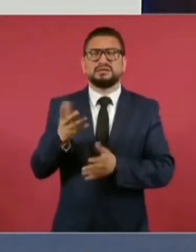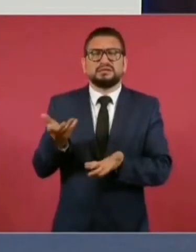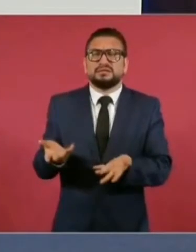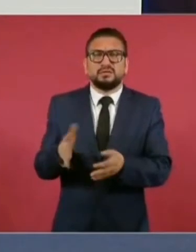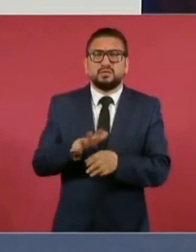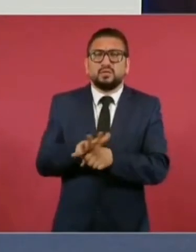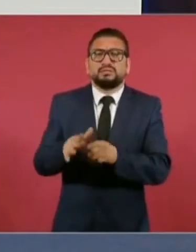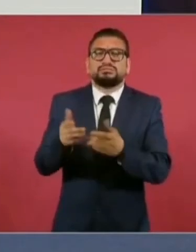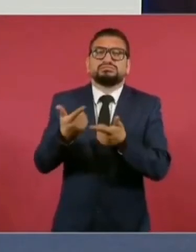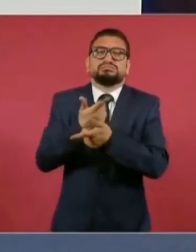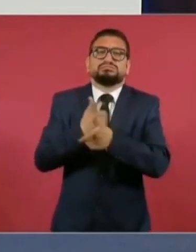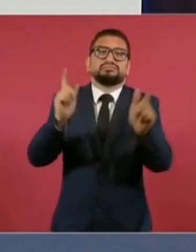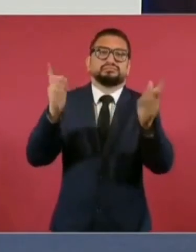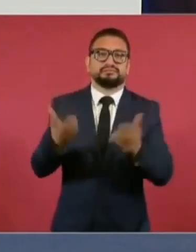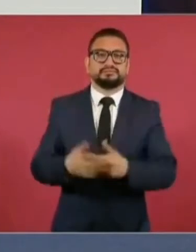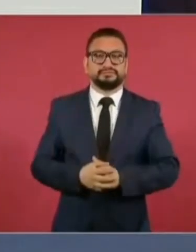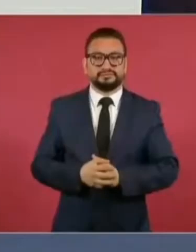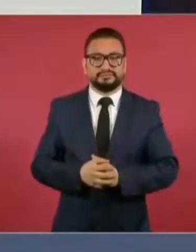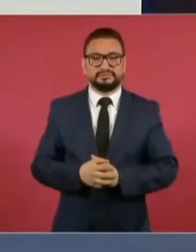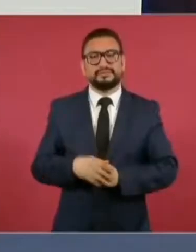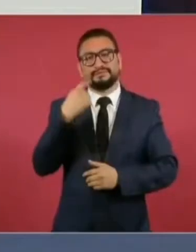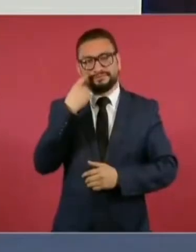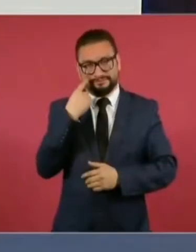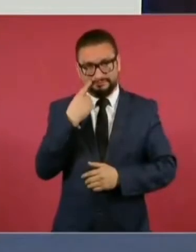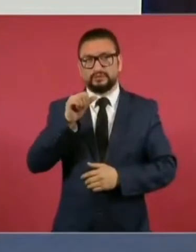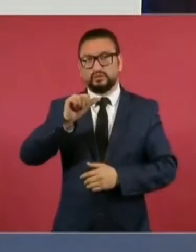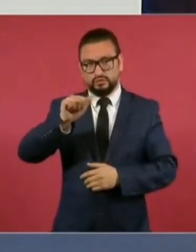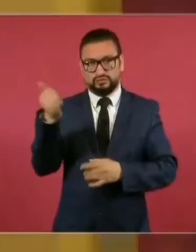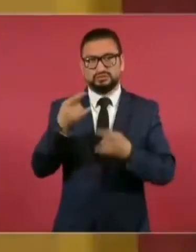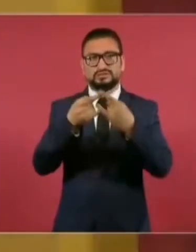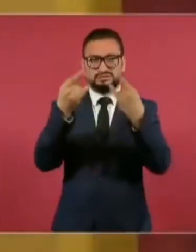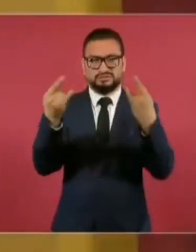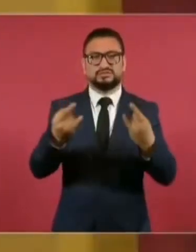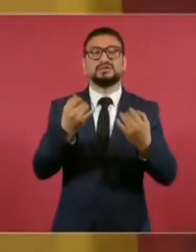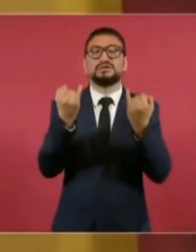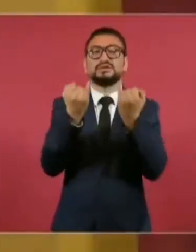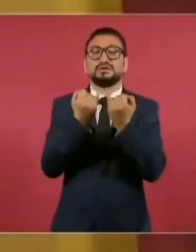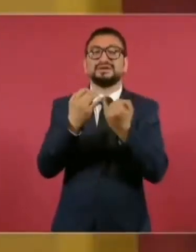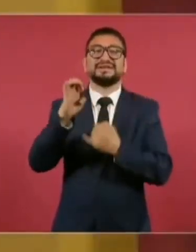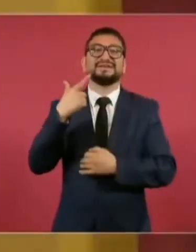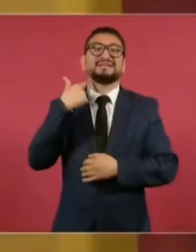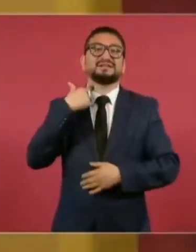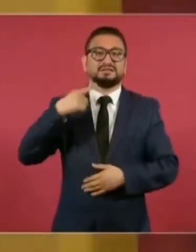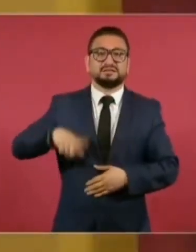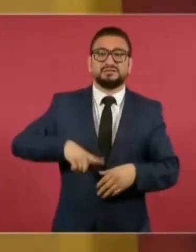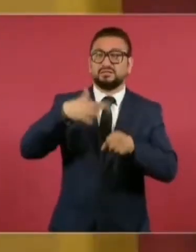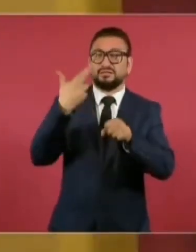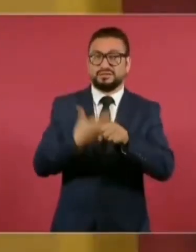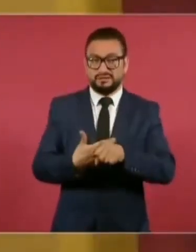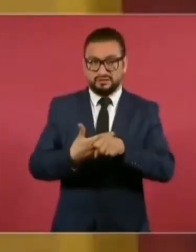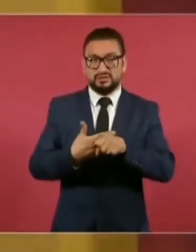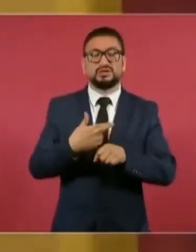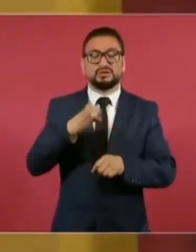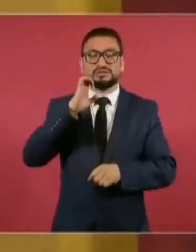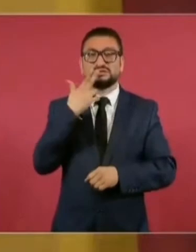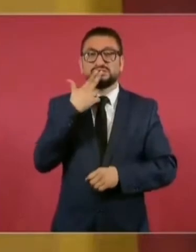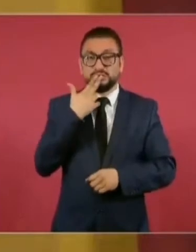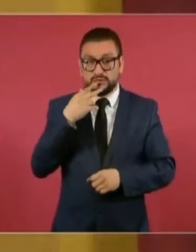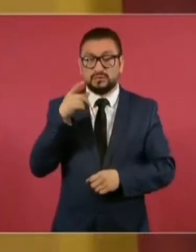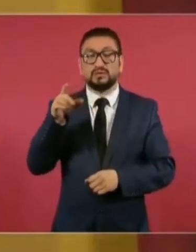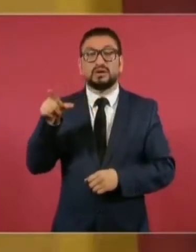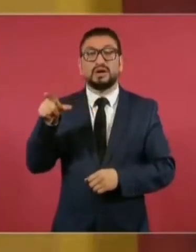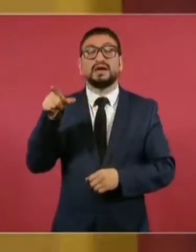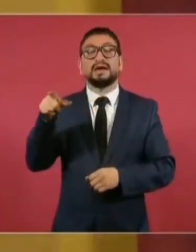la libertad. Adelante. Y también en el caso del exgobernador de Chihuahua, acusado